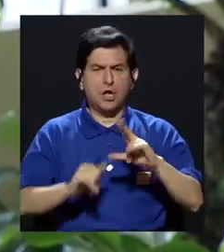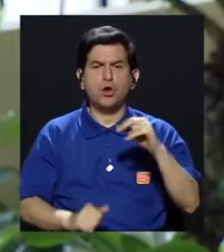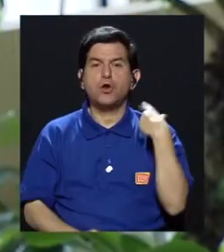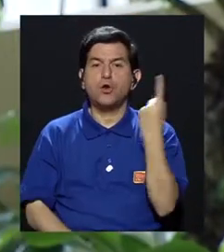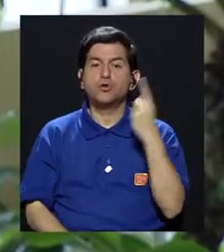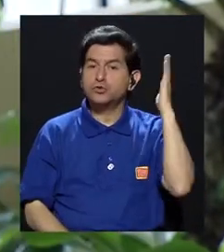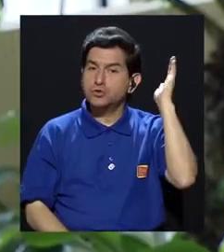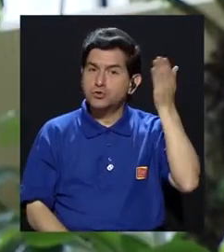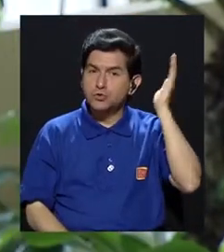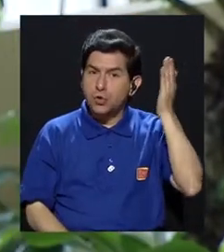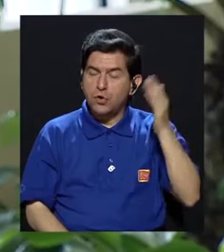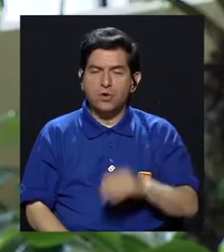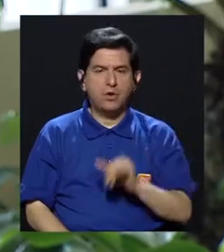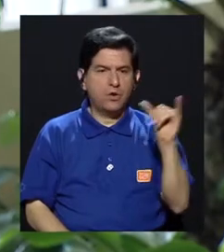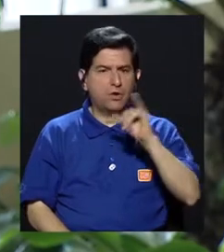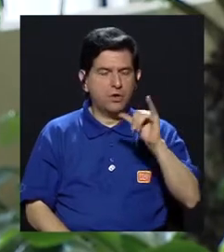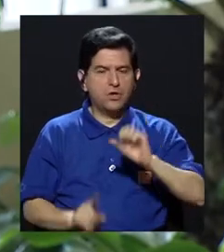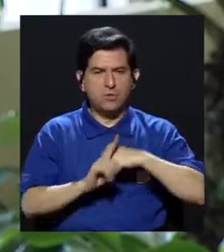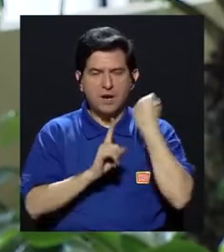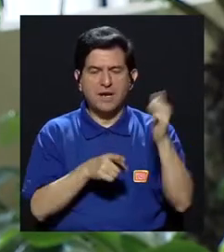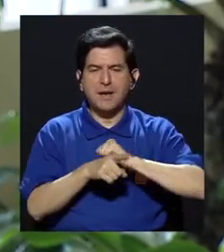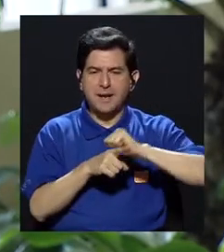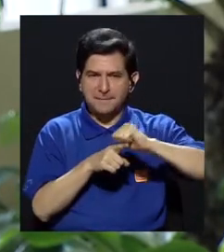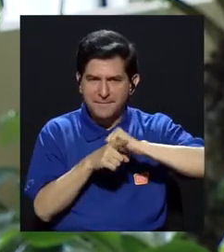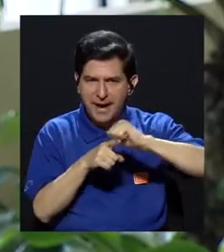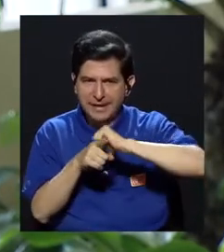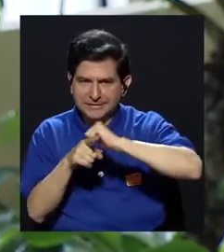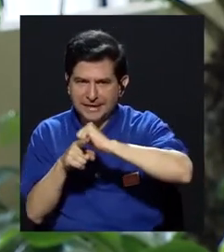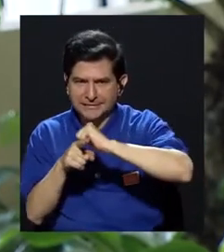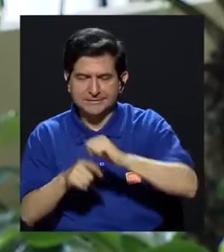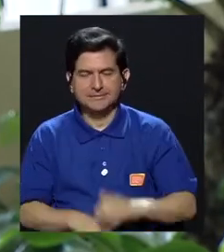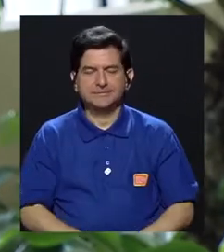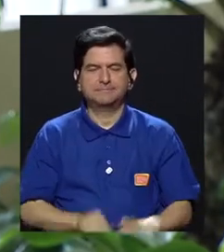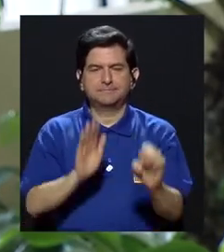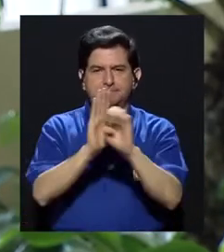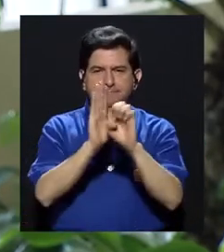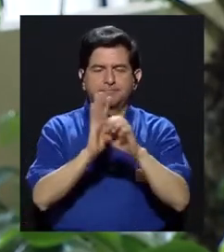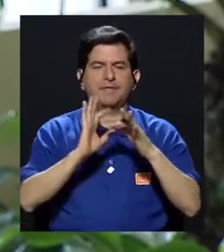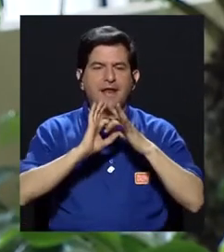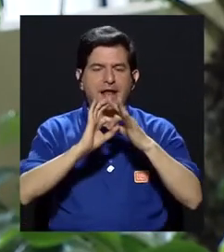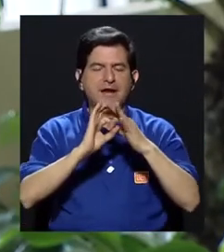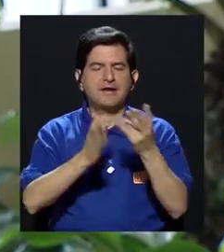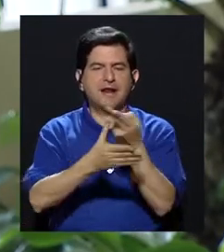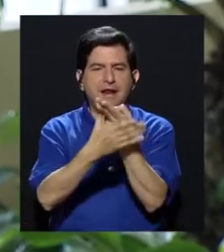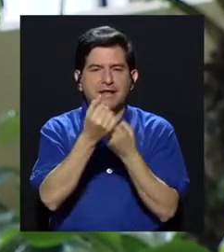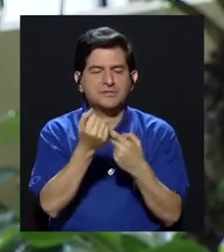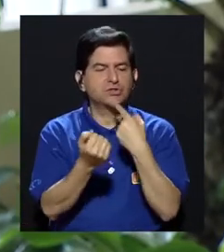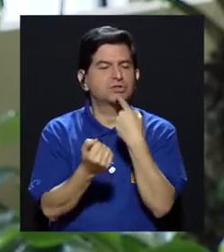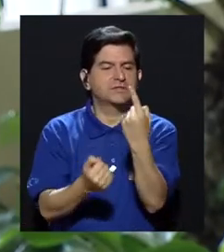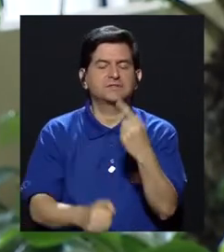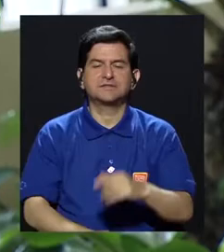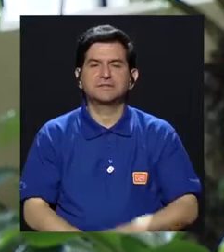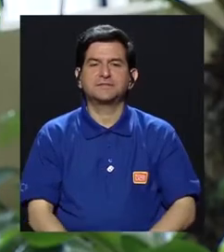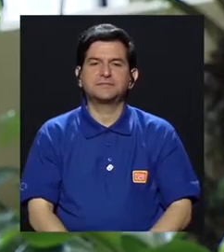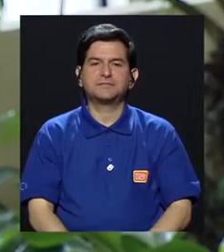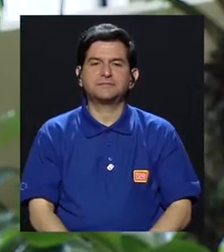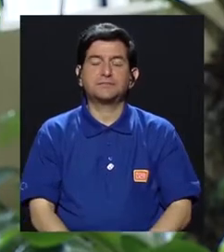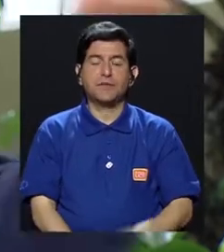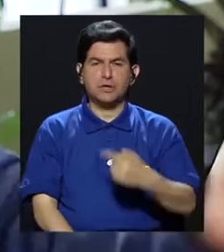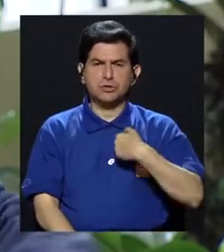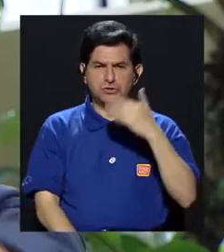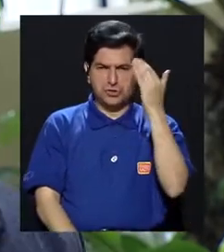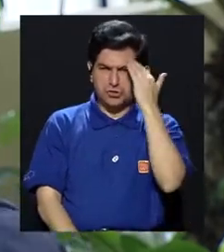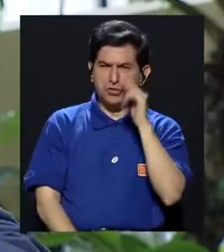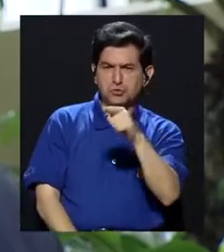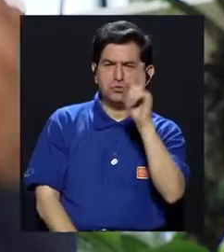de discurso, es un asunto también de práctica. Por ejemplo, en una relación de pareja, al decir, digamos, yo